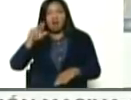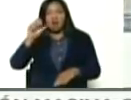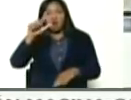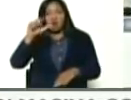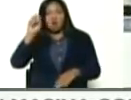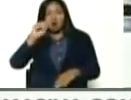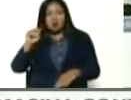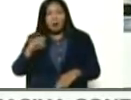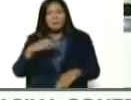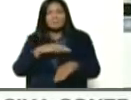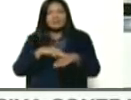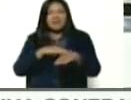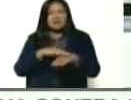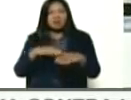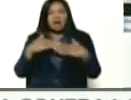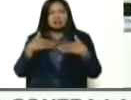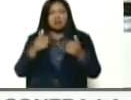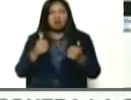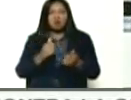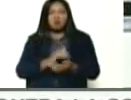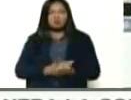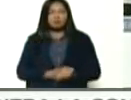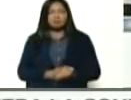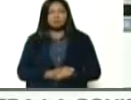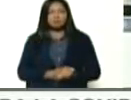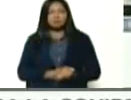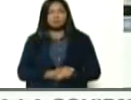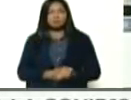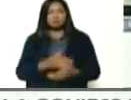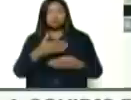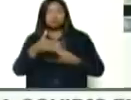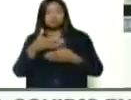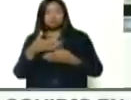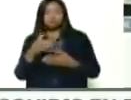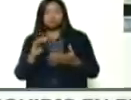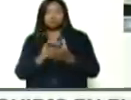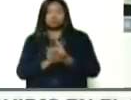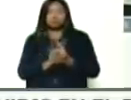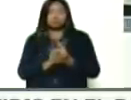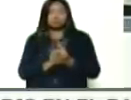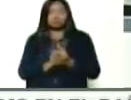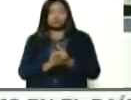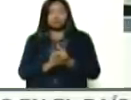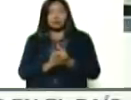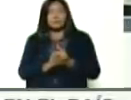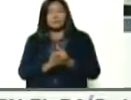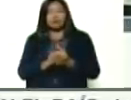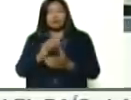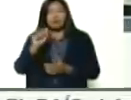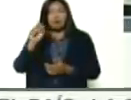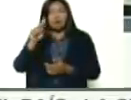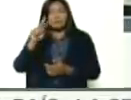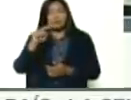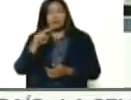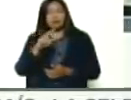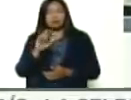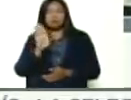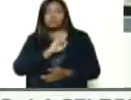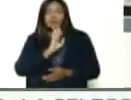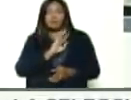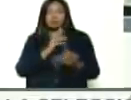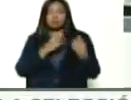para la salud conversado instalado doctor armando marín autoridad única de salud aquí en